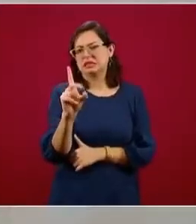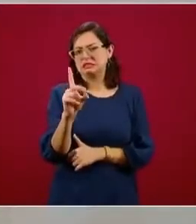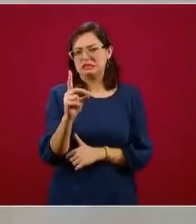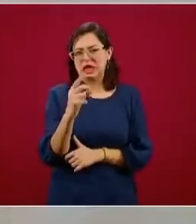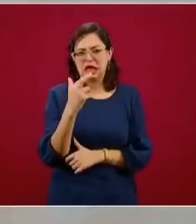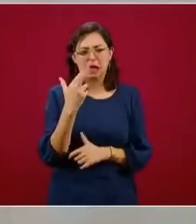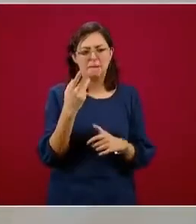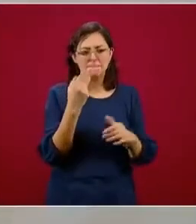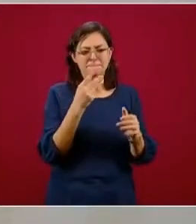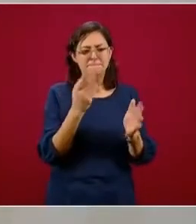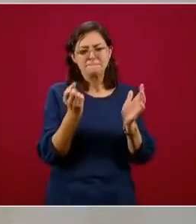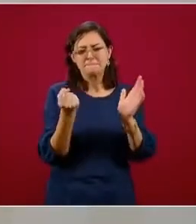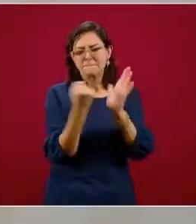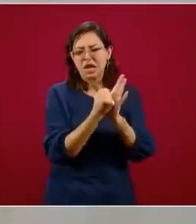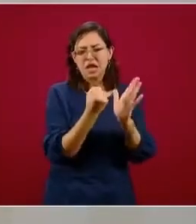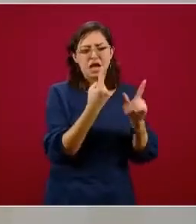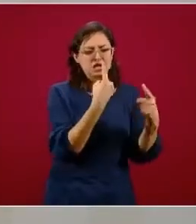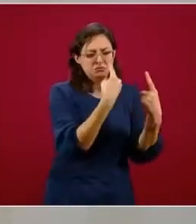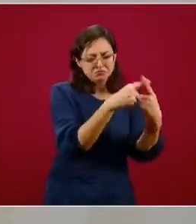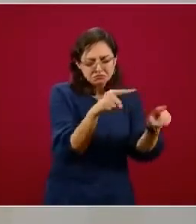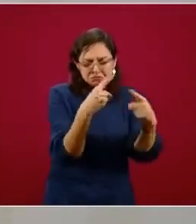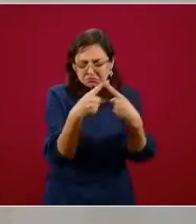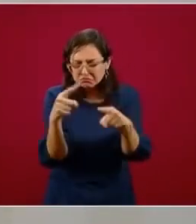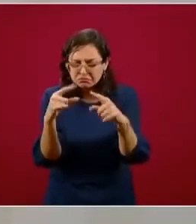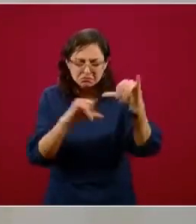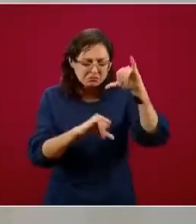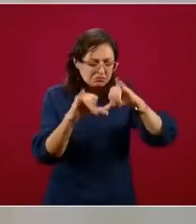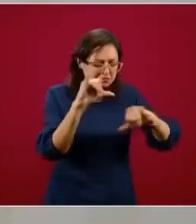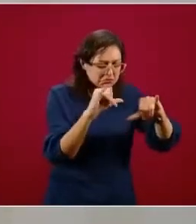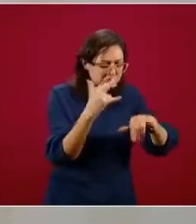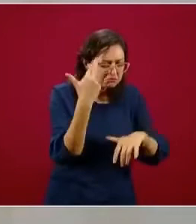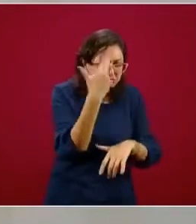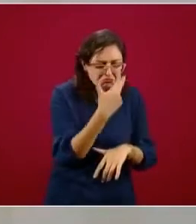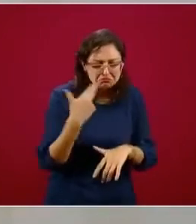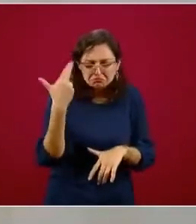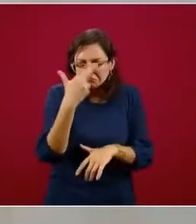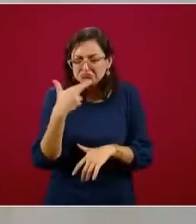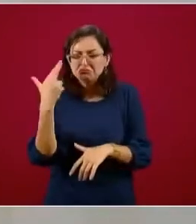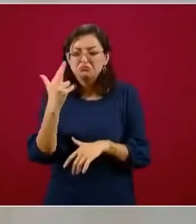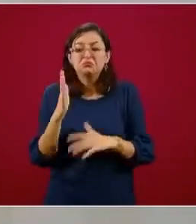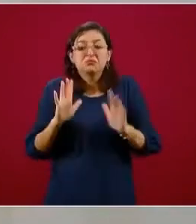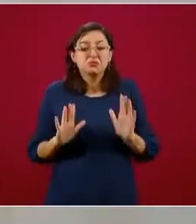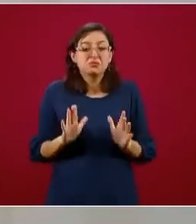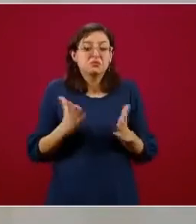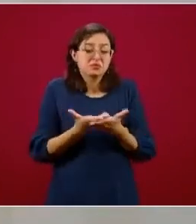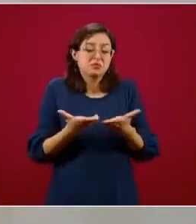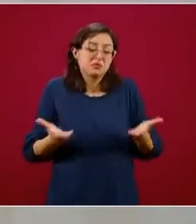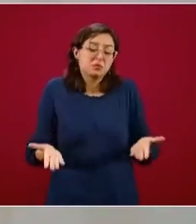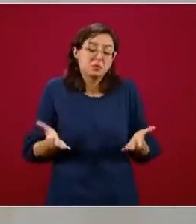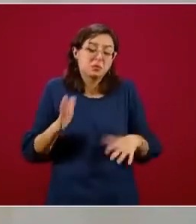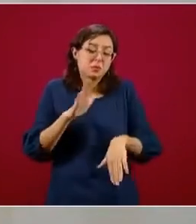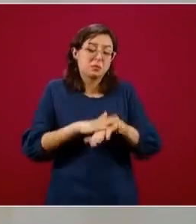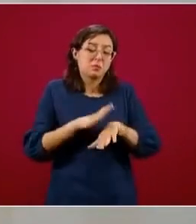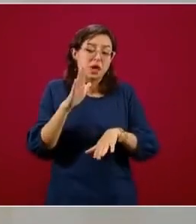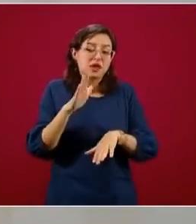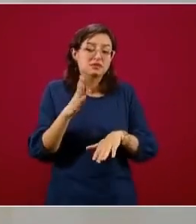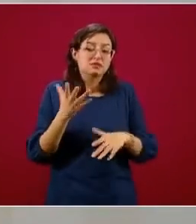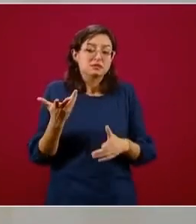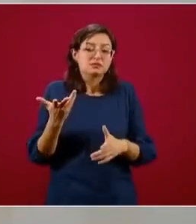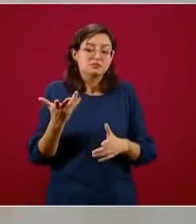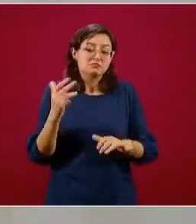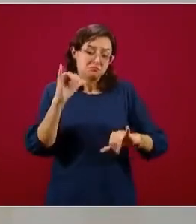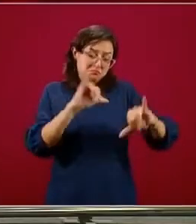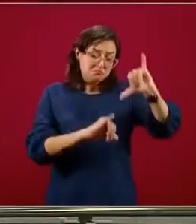de diferentes marcas, de diferentes formulaciones, entonces ahora que incrementó también la disponibilidad de este